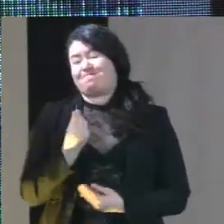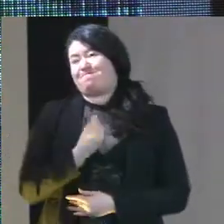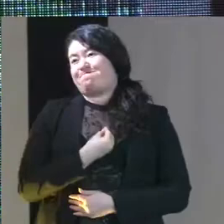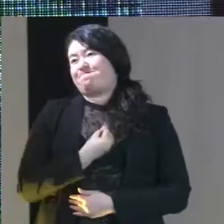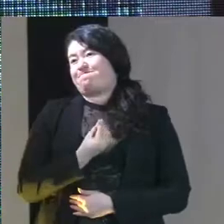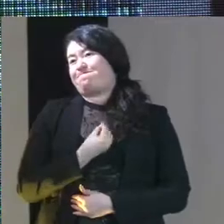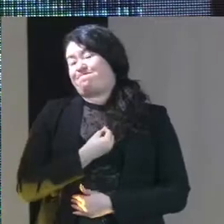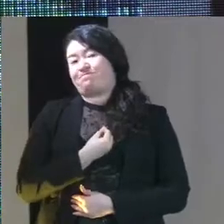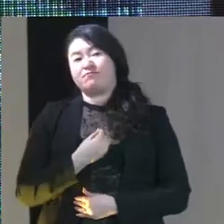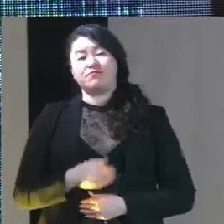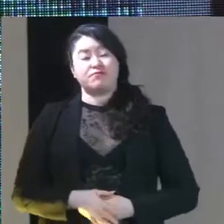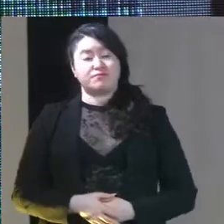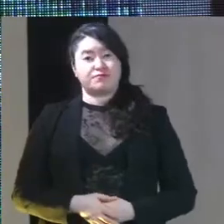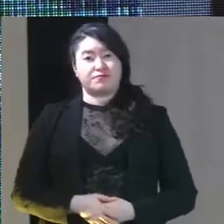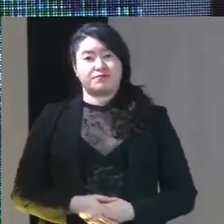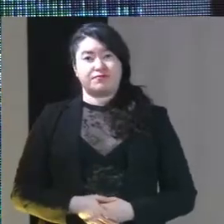región.